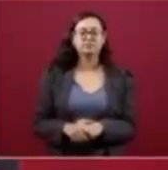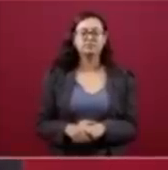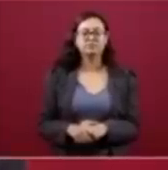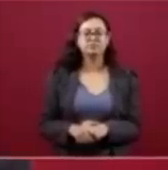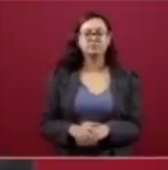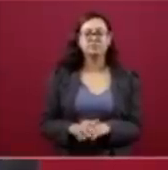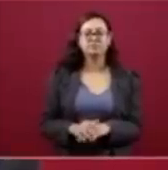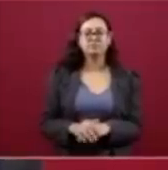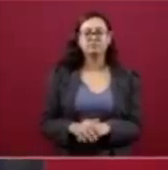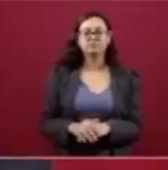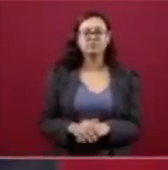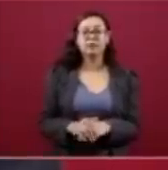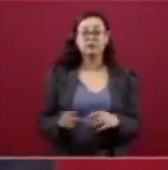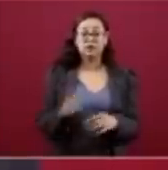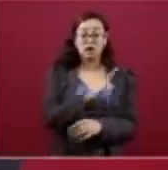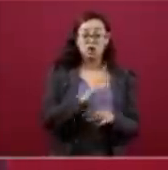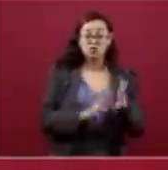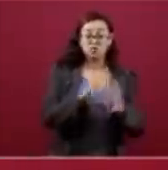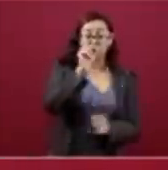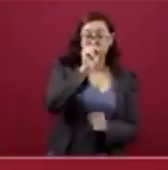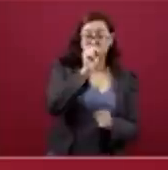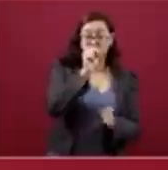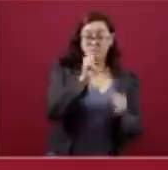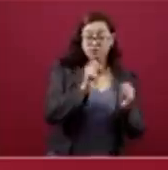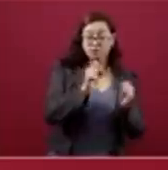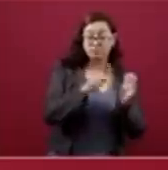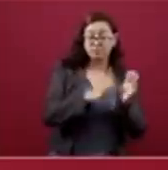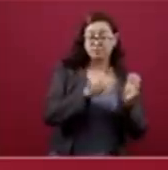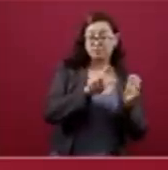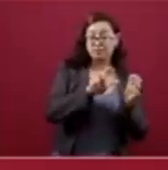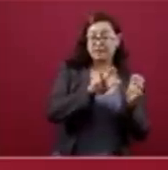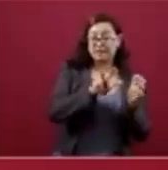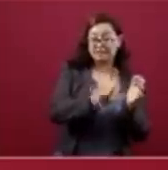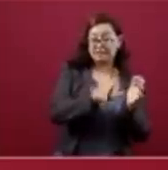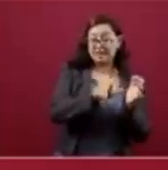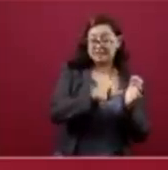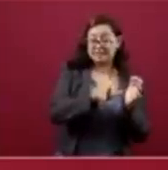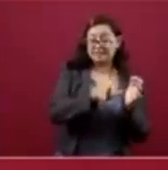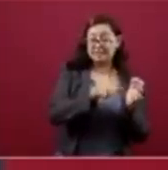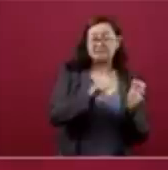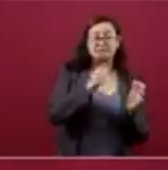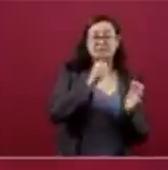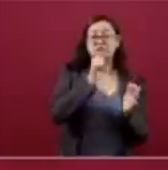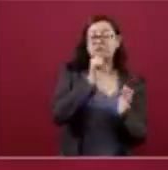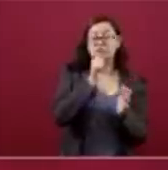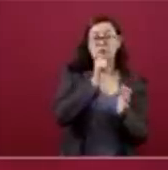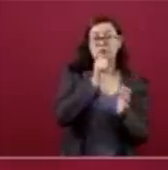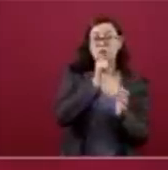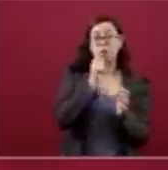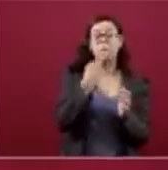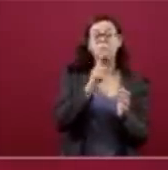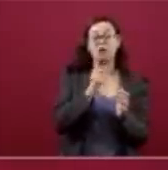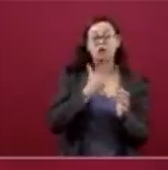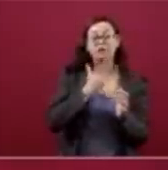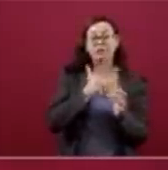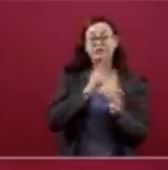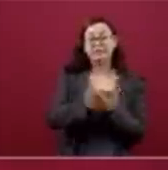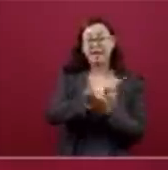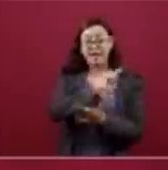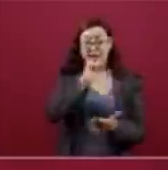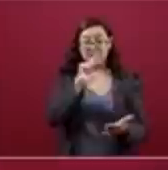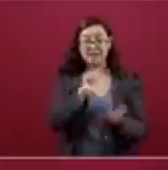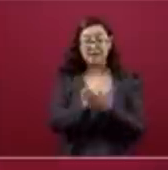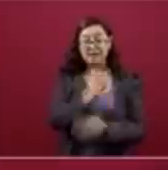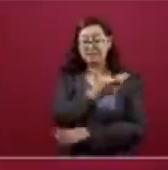aprobado la Constitución del 17, el artículo 27, pero ya estaba la ley agraria del 6 de enero de 1915 en vigor.